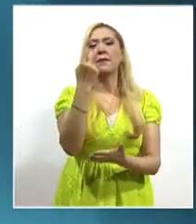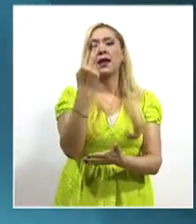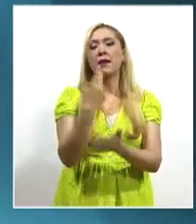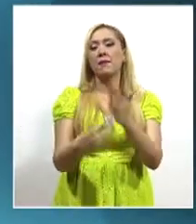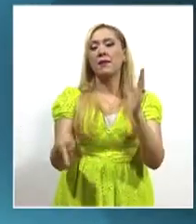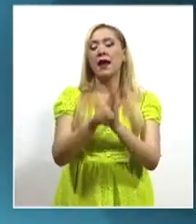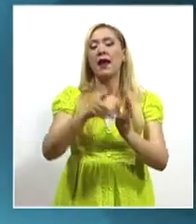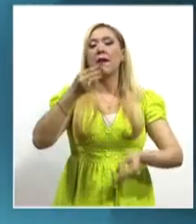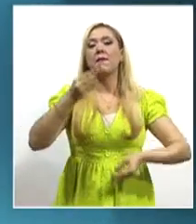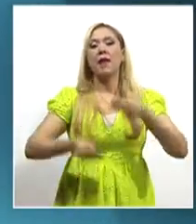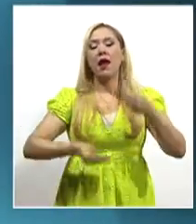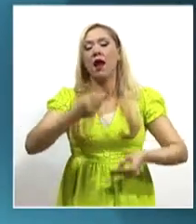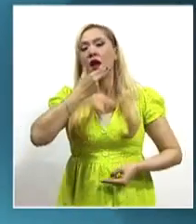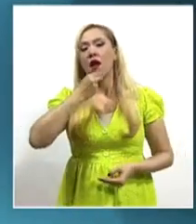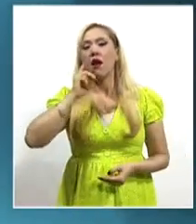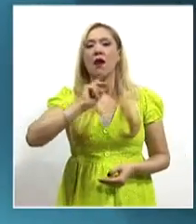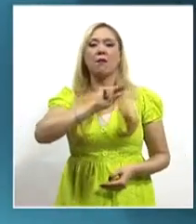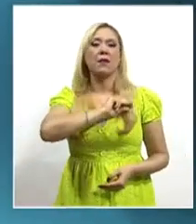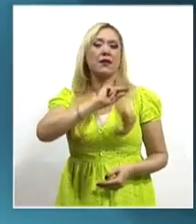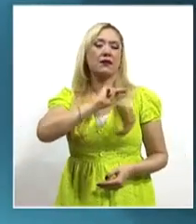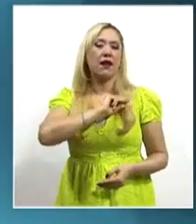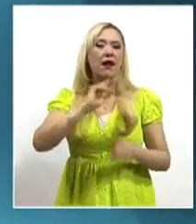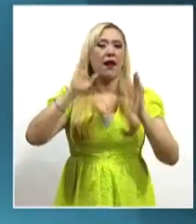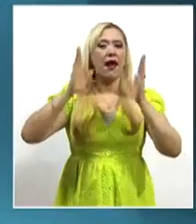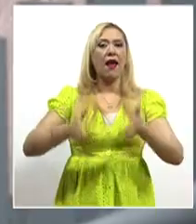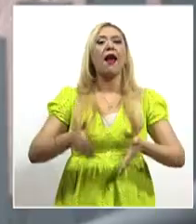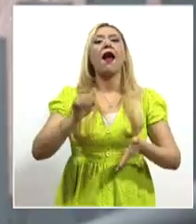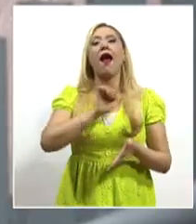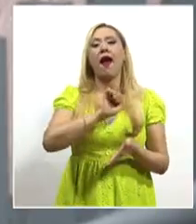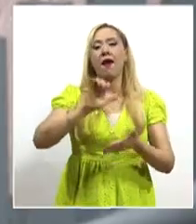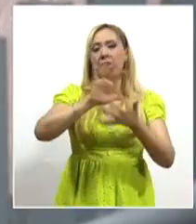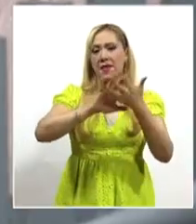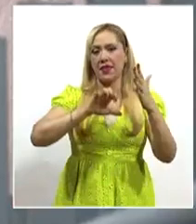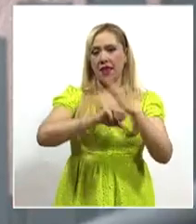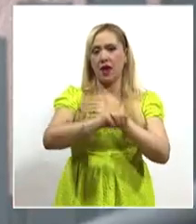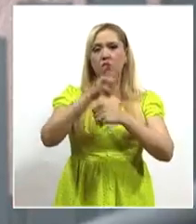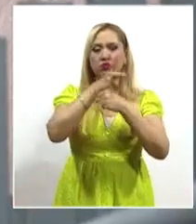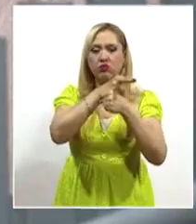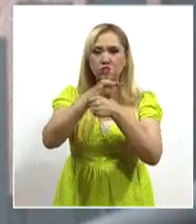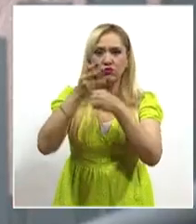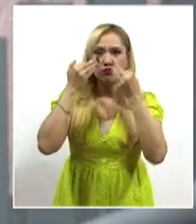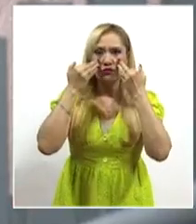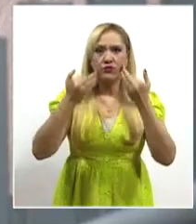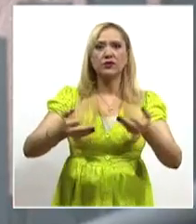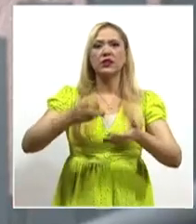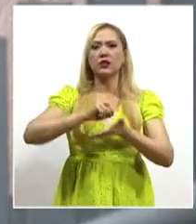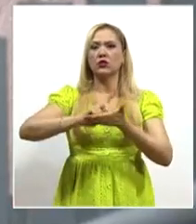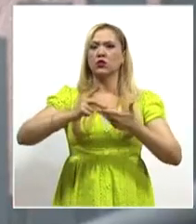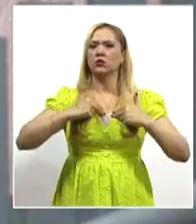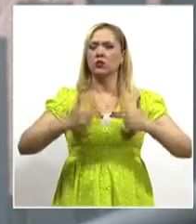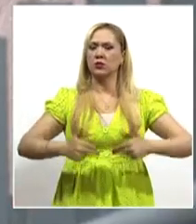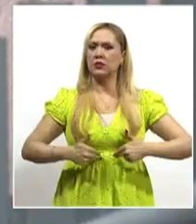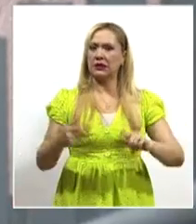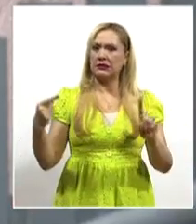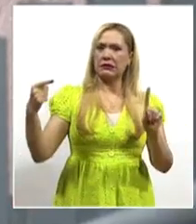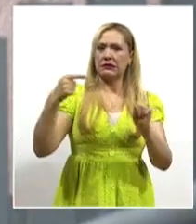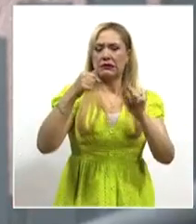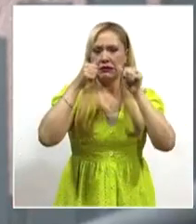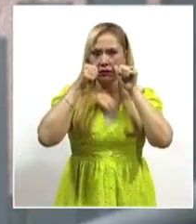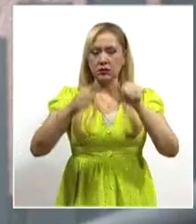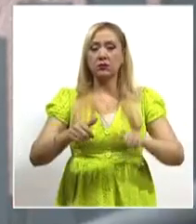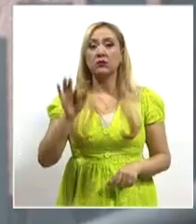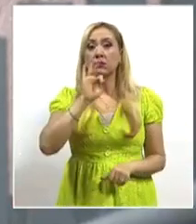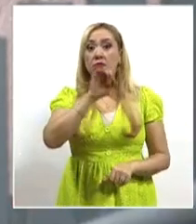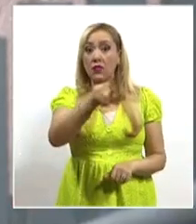de magistradas o magistrados de circuito especializados en el sistema penal acusatorio. Los interesados que cumplan con los requisitos de ley